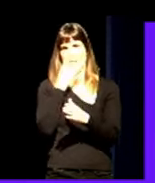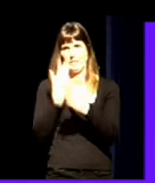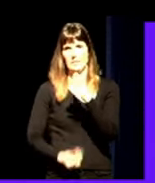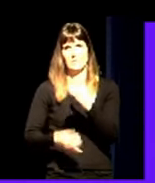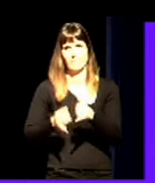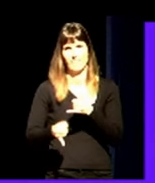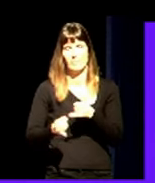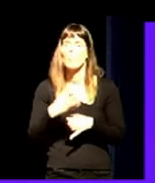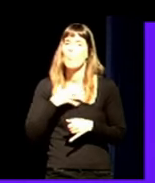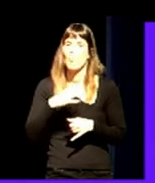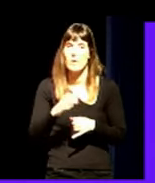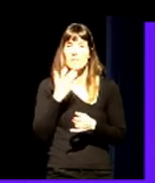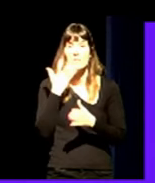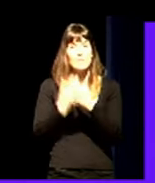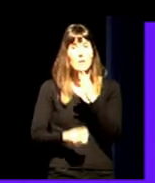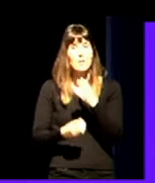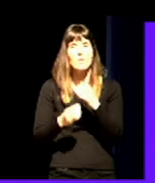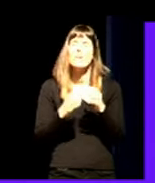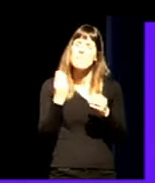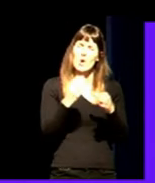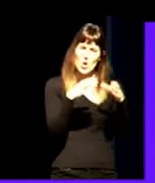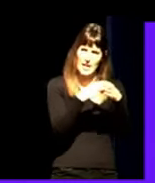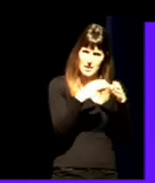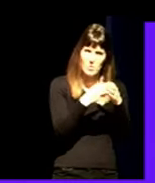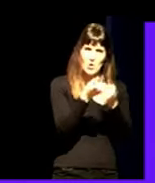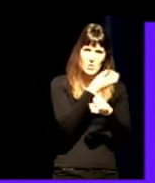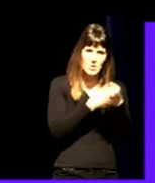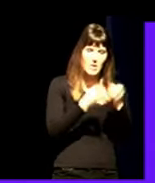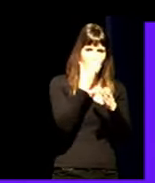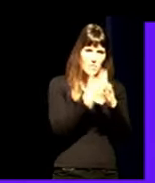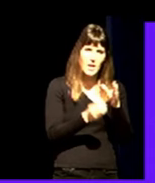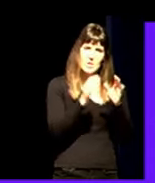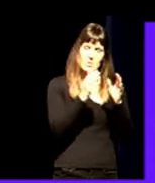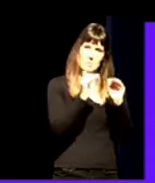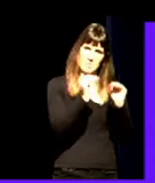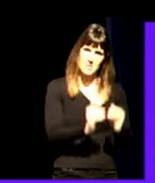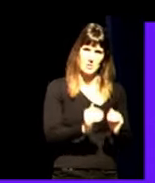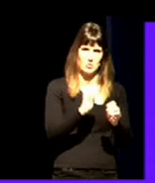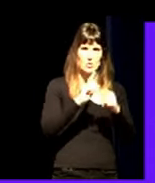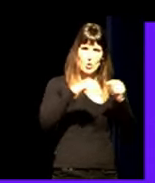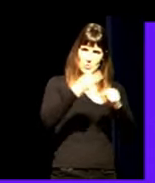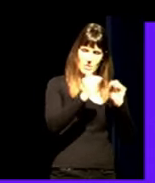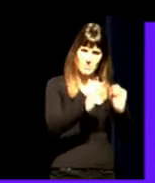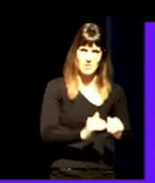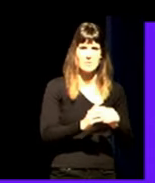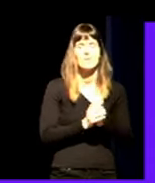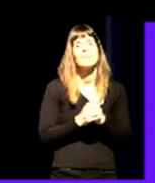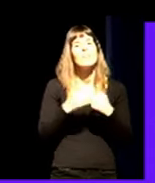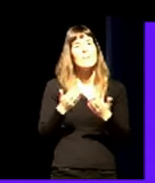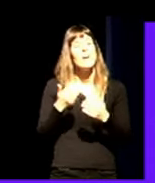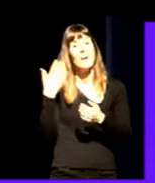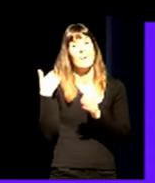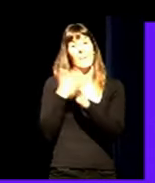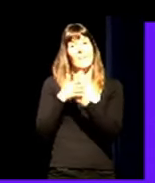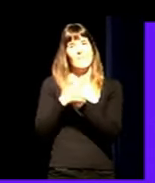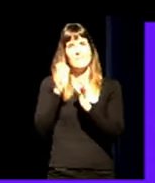puede ocurrir, y cuando esto se comparte en equipo, se minimizan estos efectos. También evitamos los protagonismos, esto que os